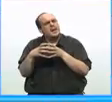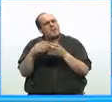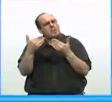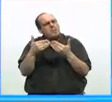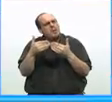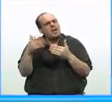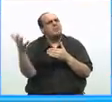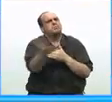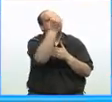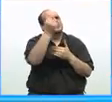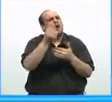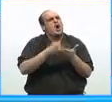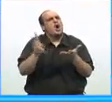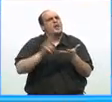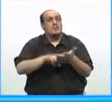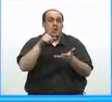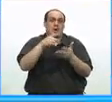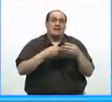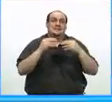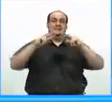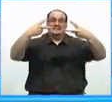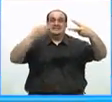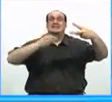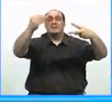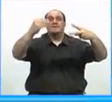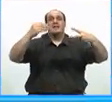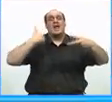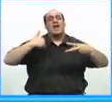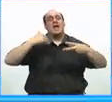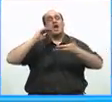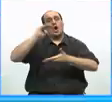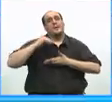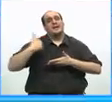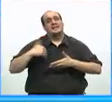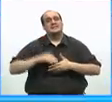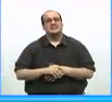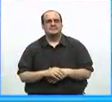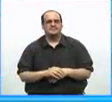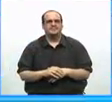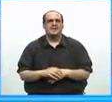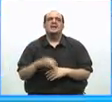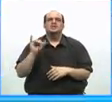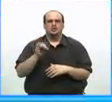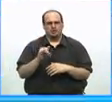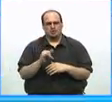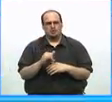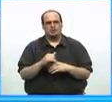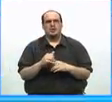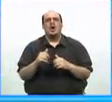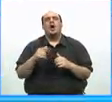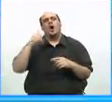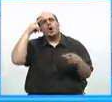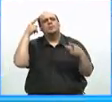nuevamente digo porque están en semifinales de copa Argentina sí sí el objetivo tenemos varios objetivos